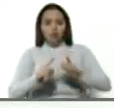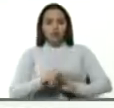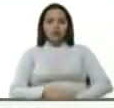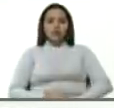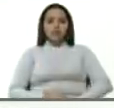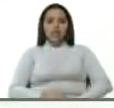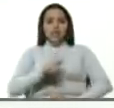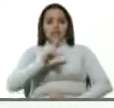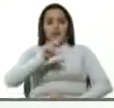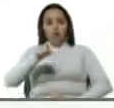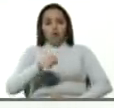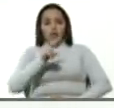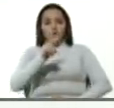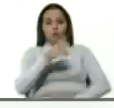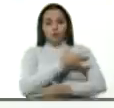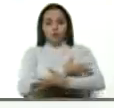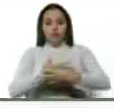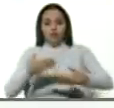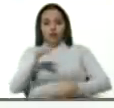millones usan